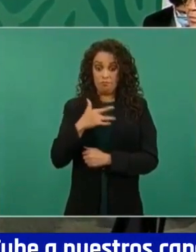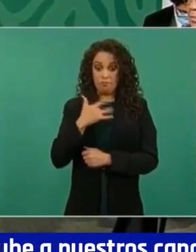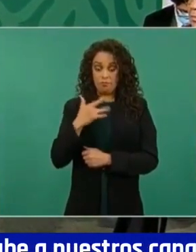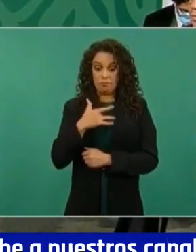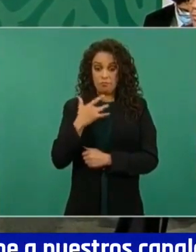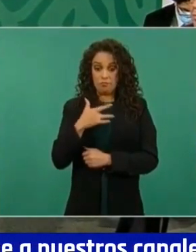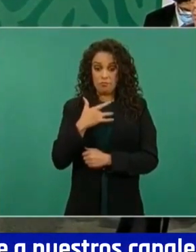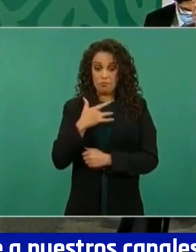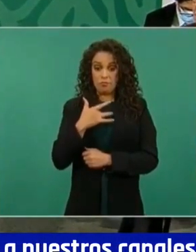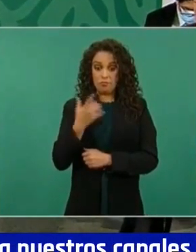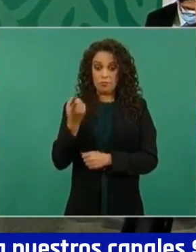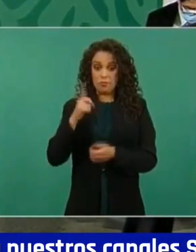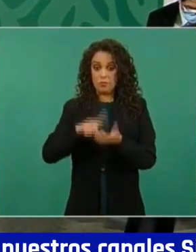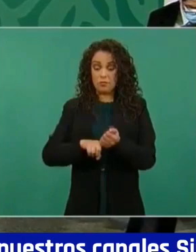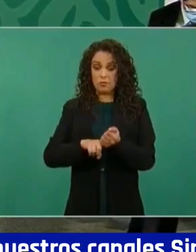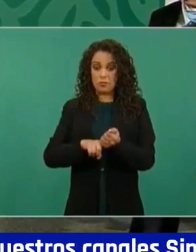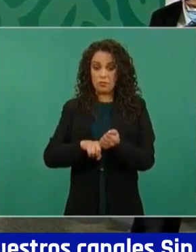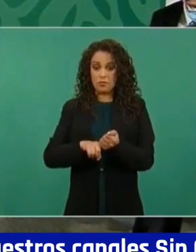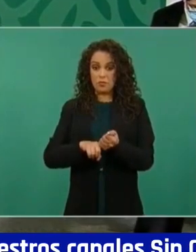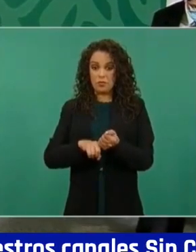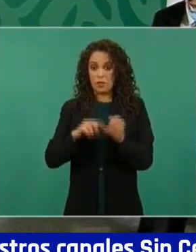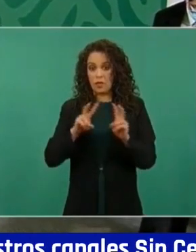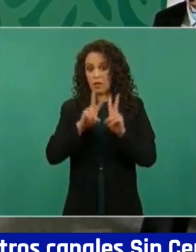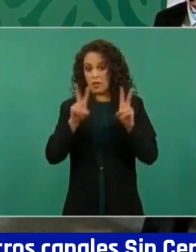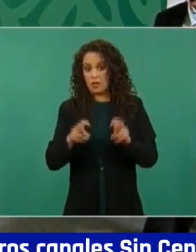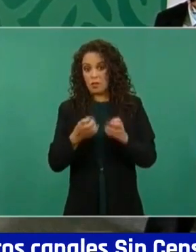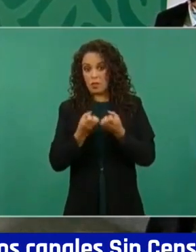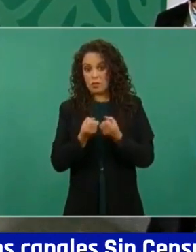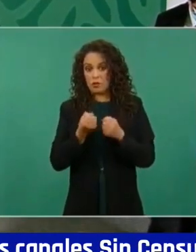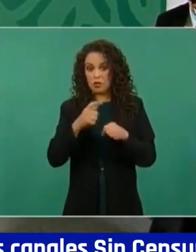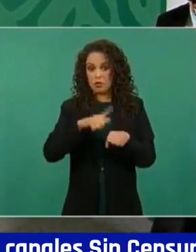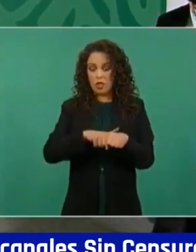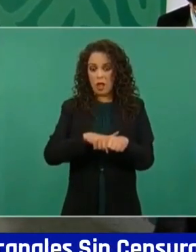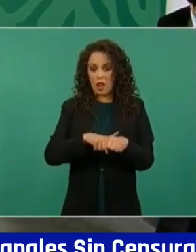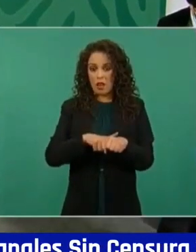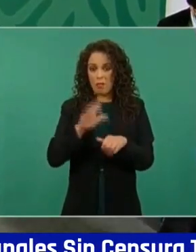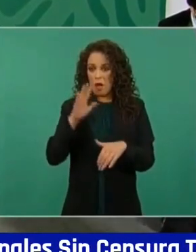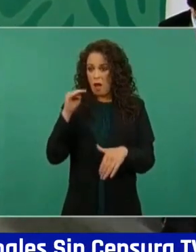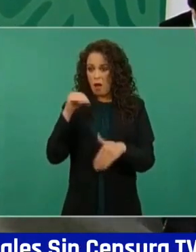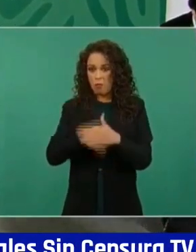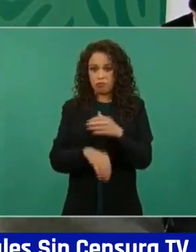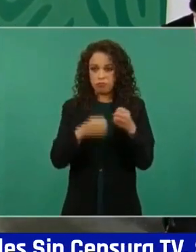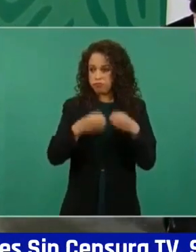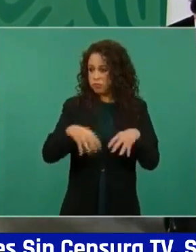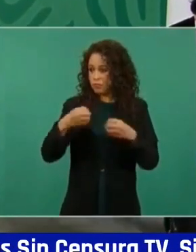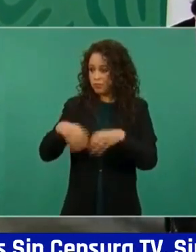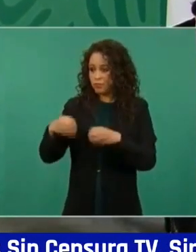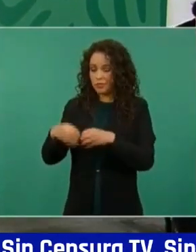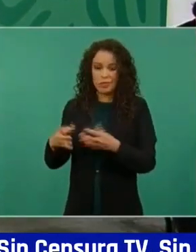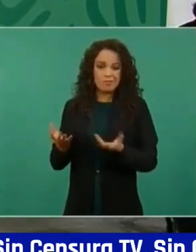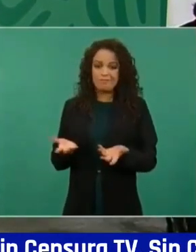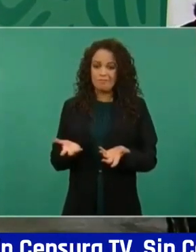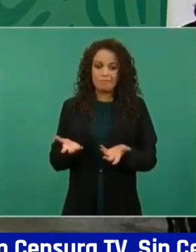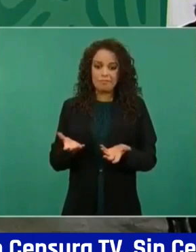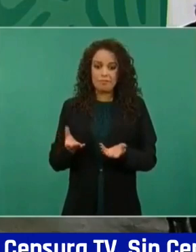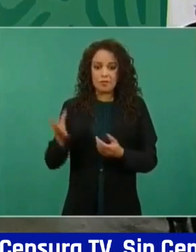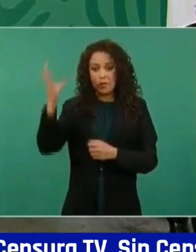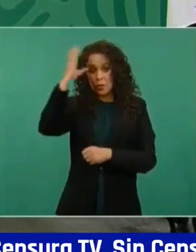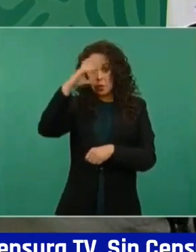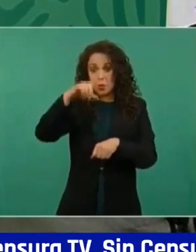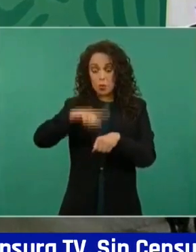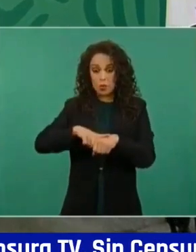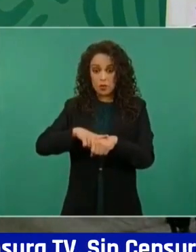descomposición social donde hay cultura, y en las comunidades indígenas hay mucha